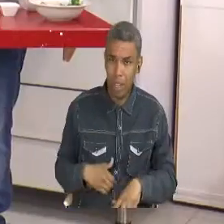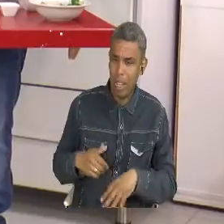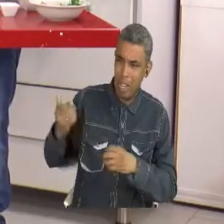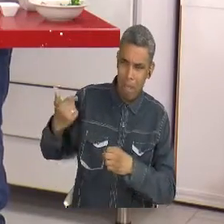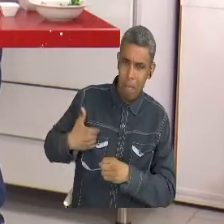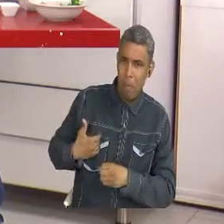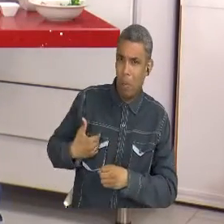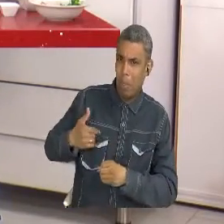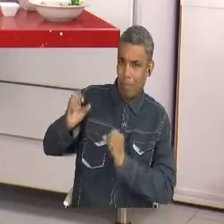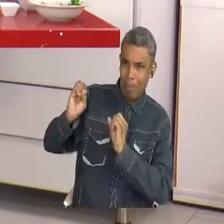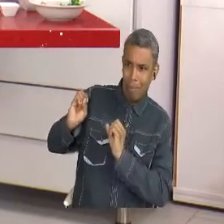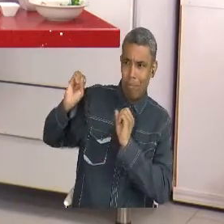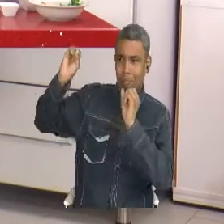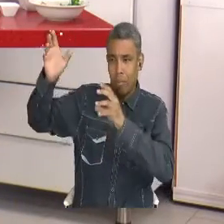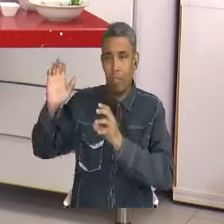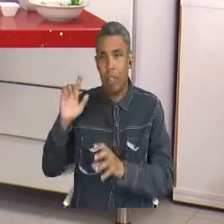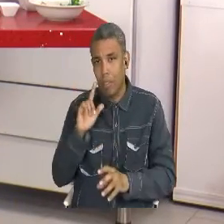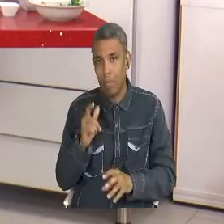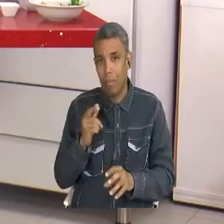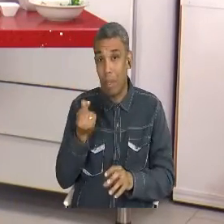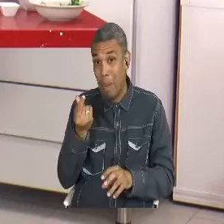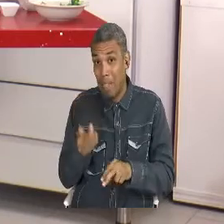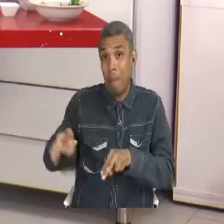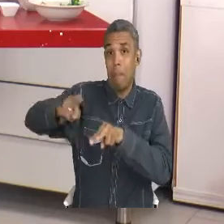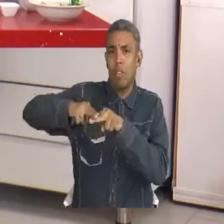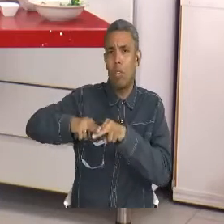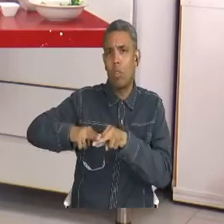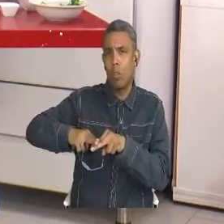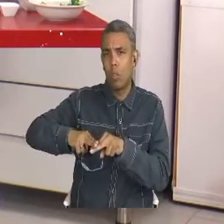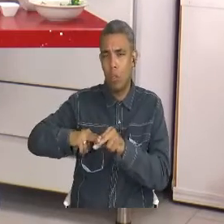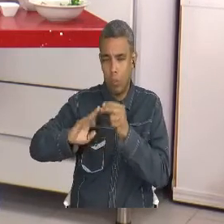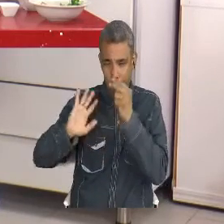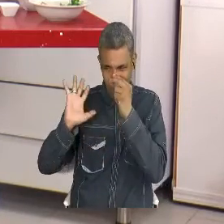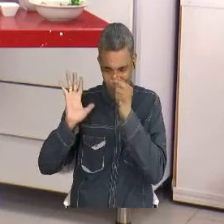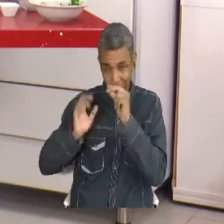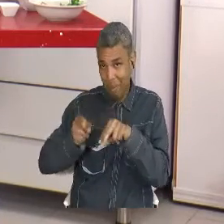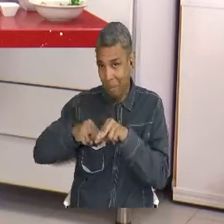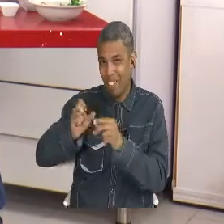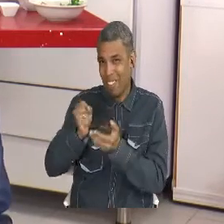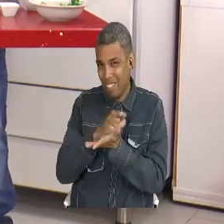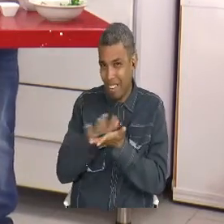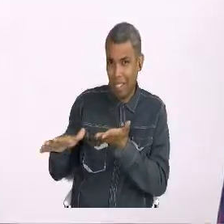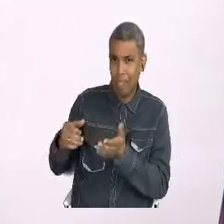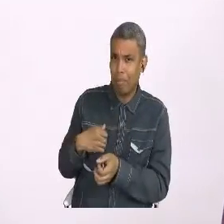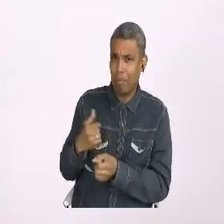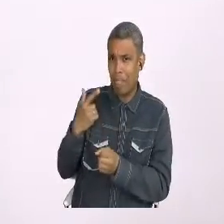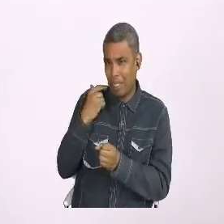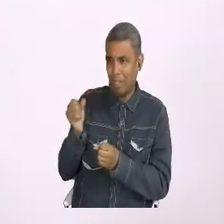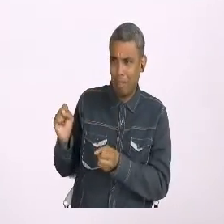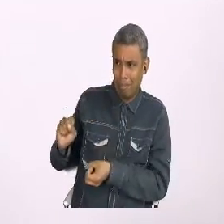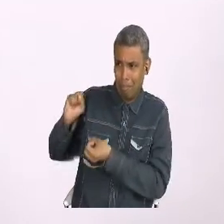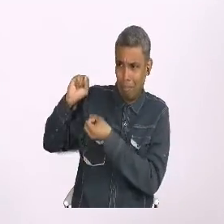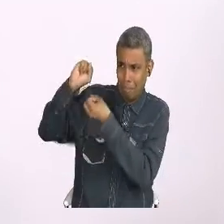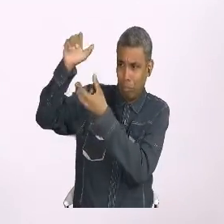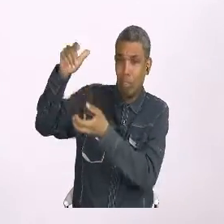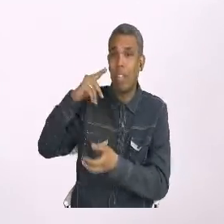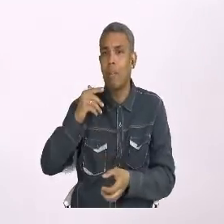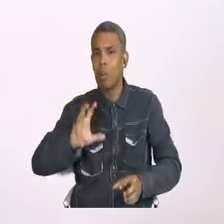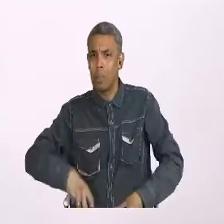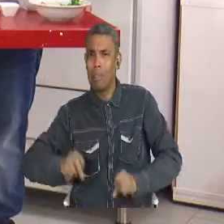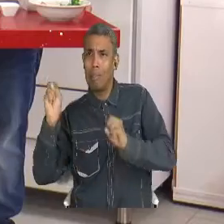eso aclarando que solo en Bucaramanga, no, pero esta es la muestra más clara también de que ustedes entonces hacen envíos a nivel nacional de toda